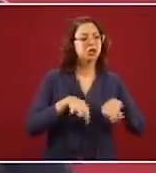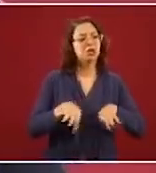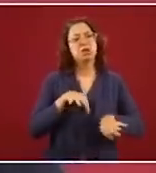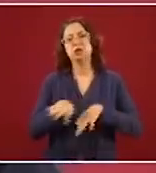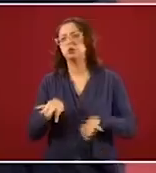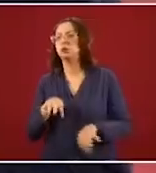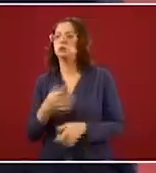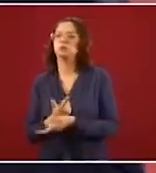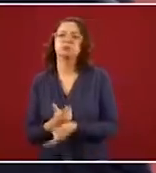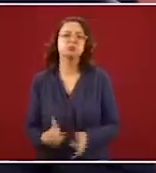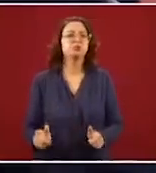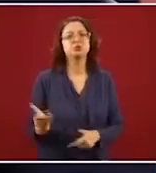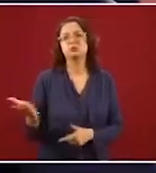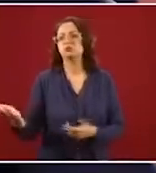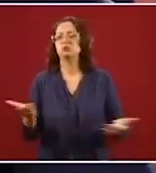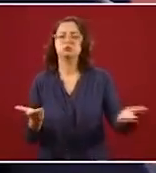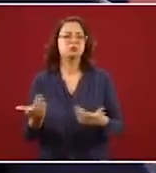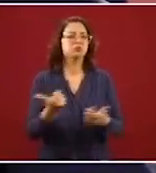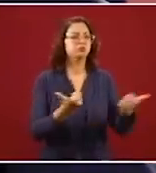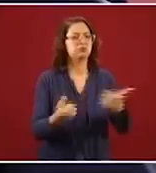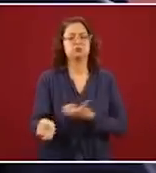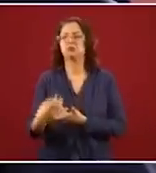Eso,